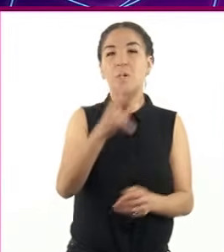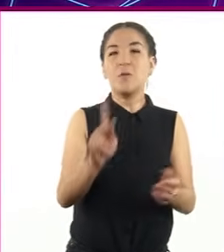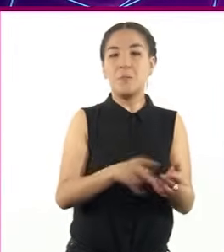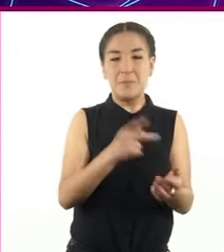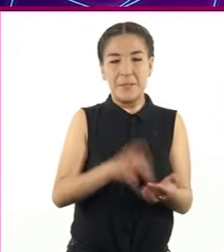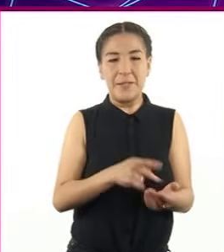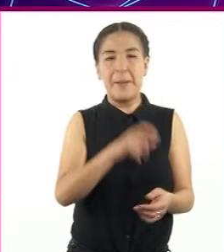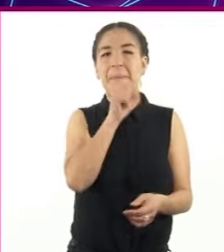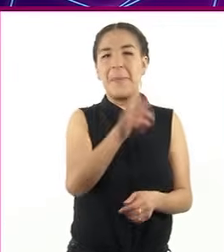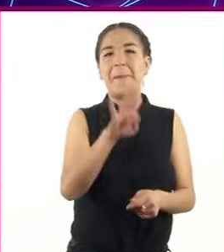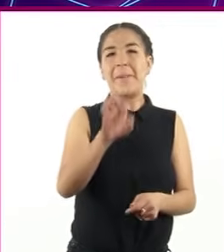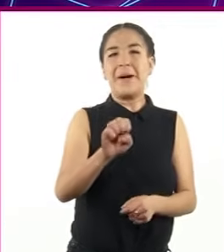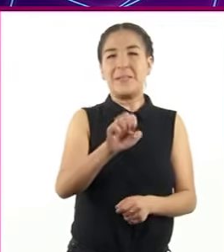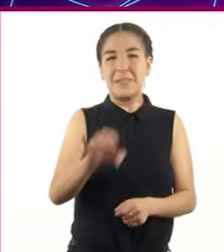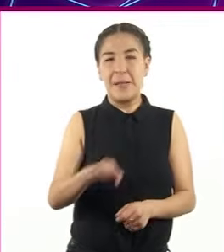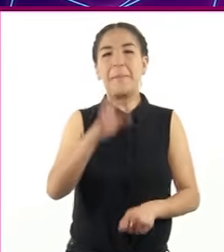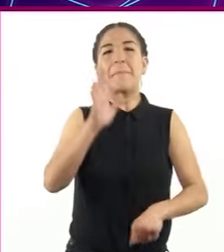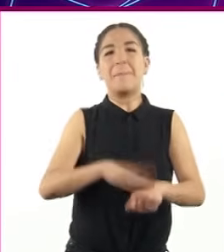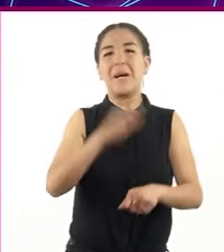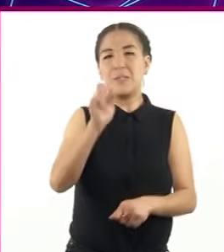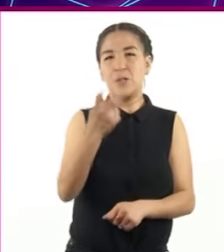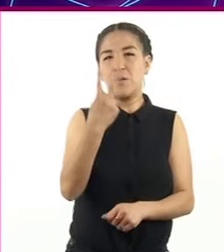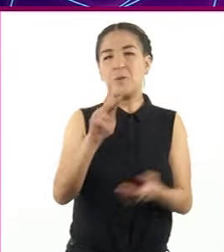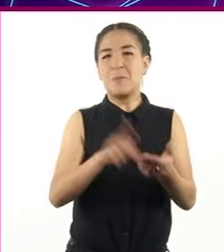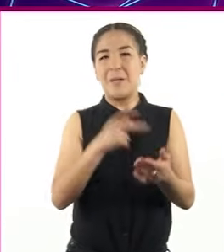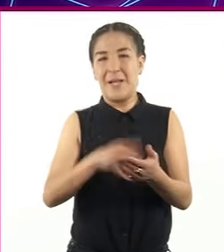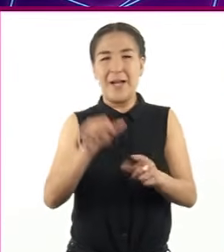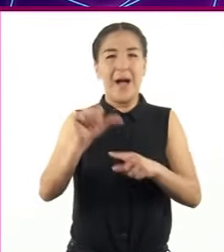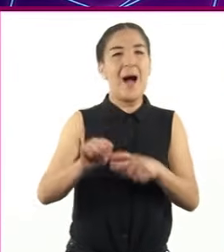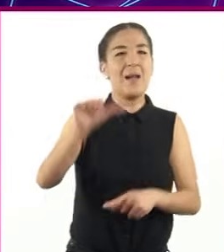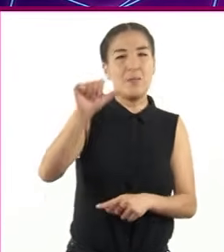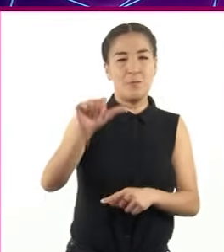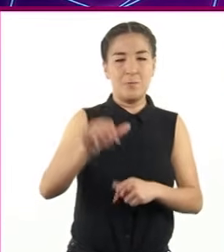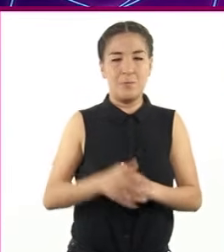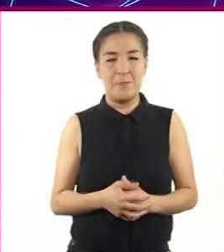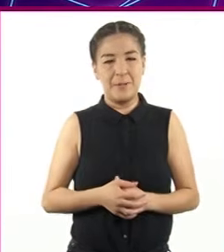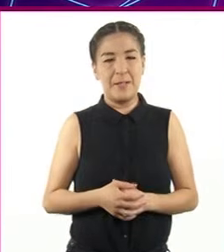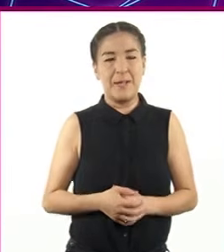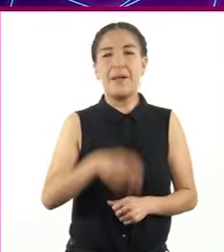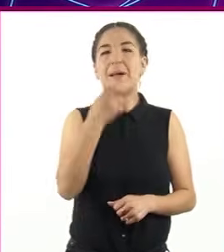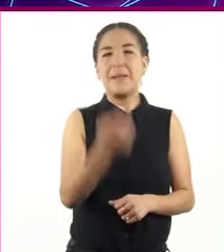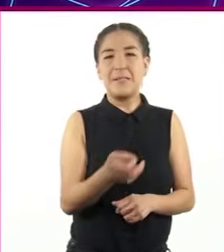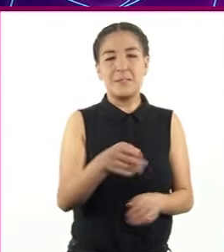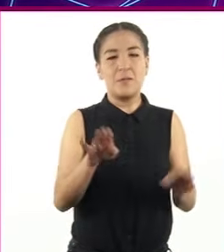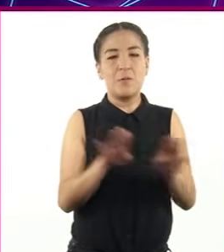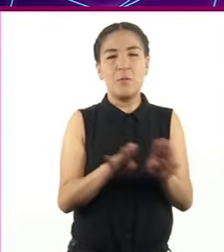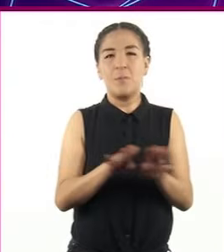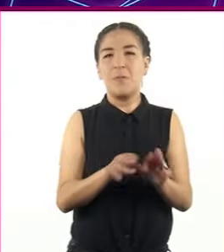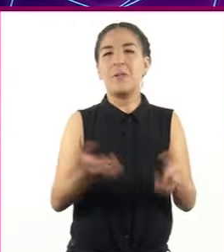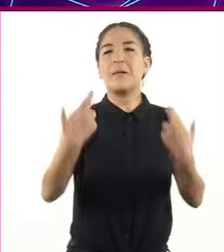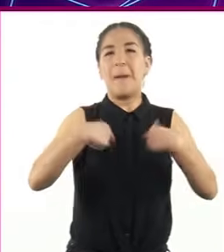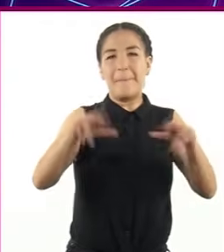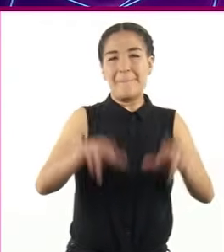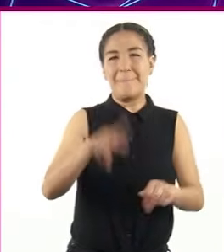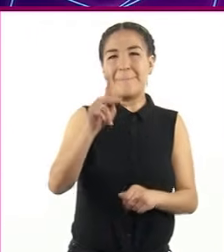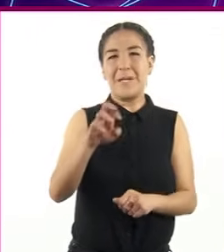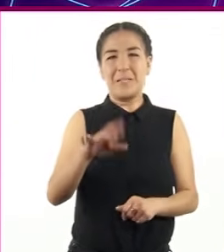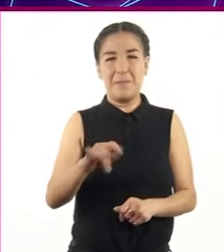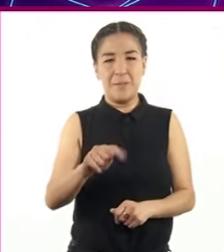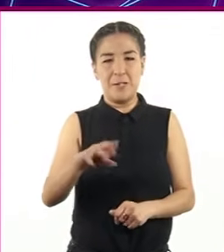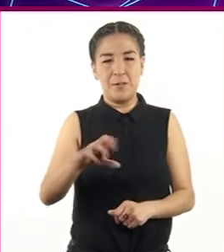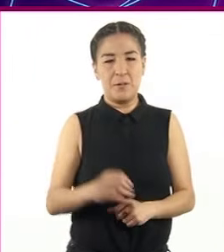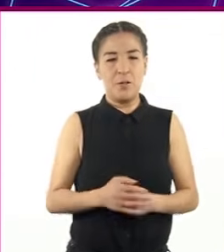la base más 2 veces la altura. En este caso, la expresión que define el perímetro